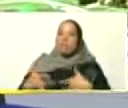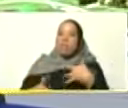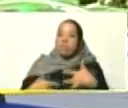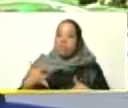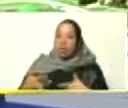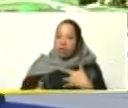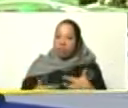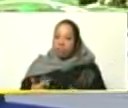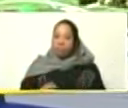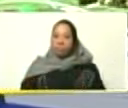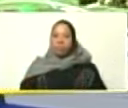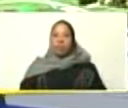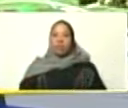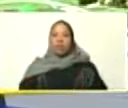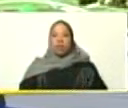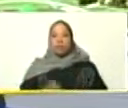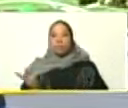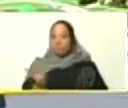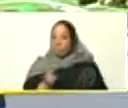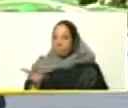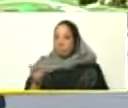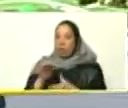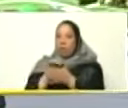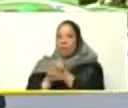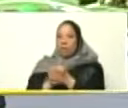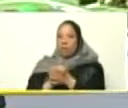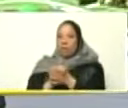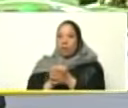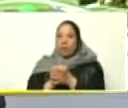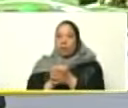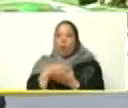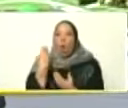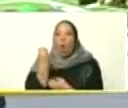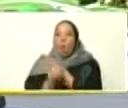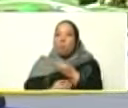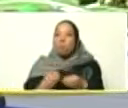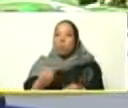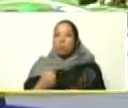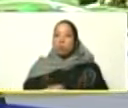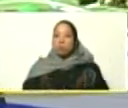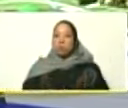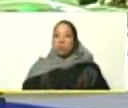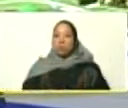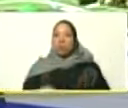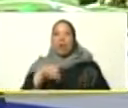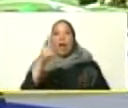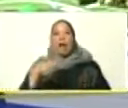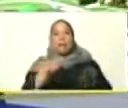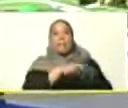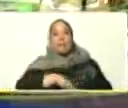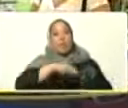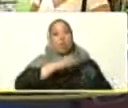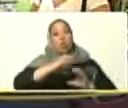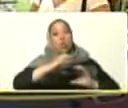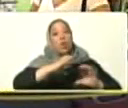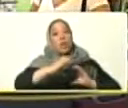Gabriela, Magali, Yelixe, Alfred Nazaret, ¿cuál es la magia